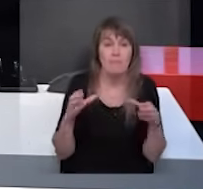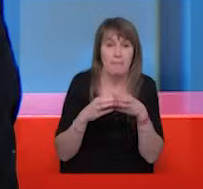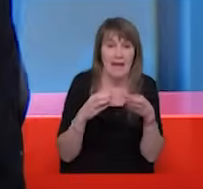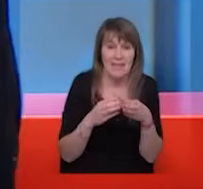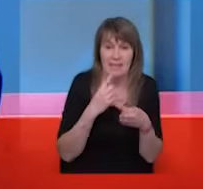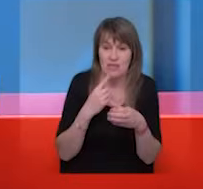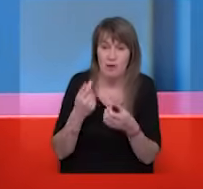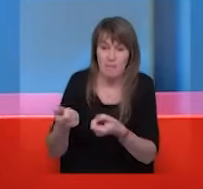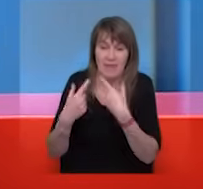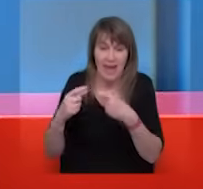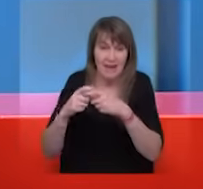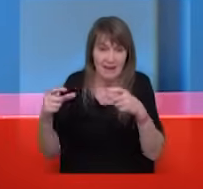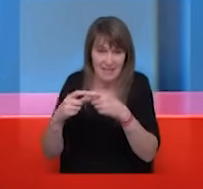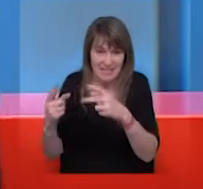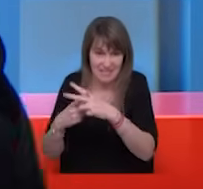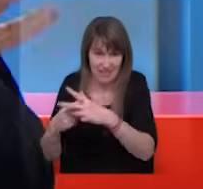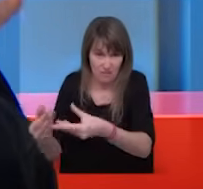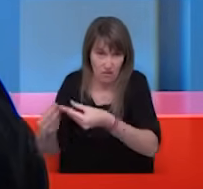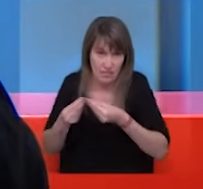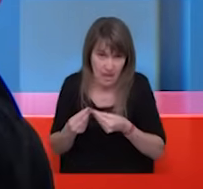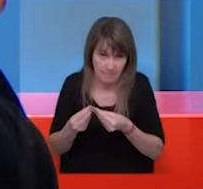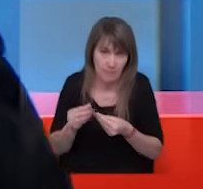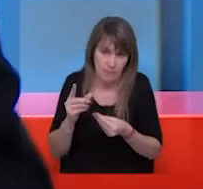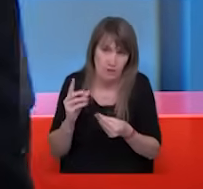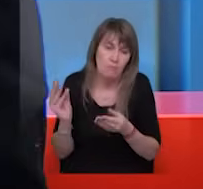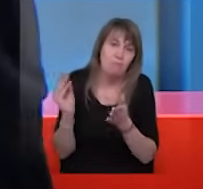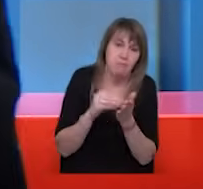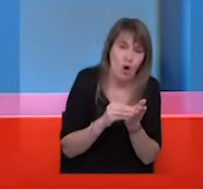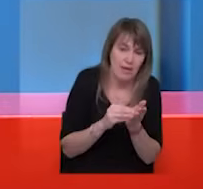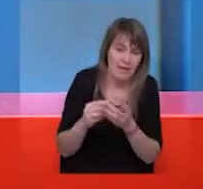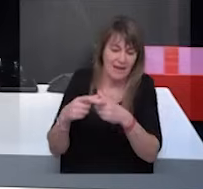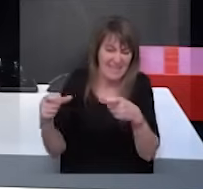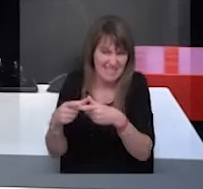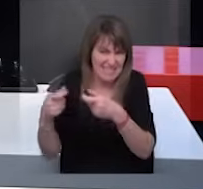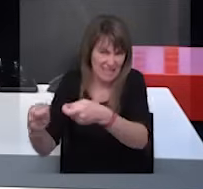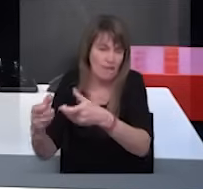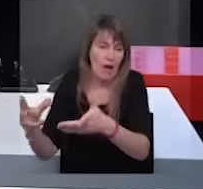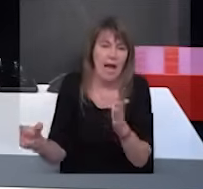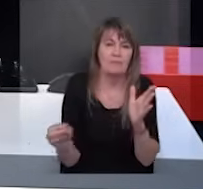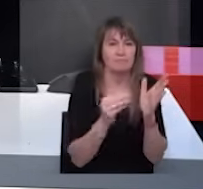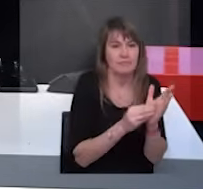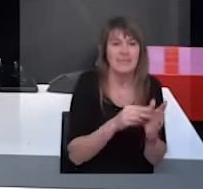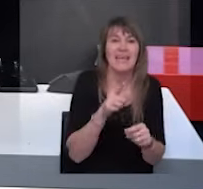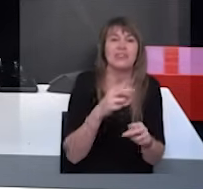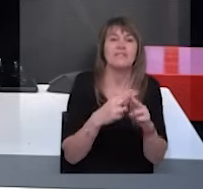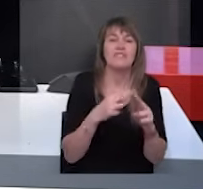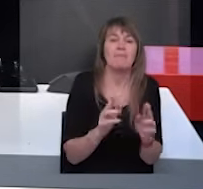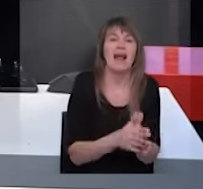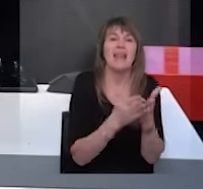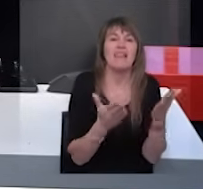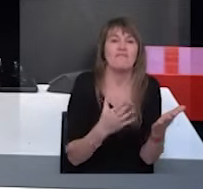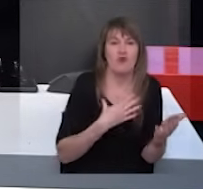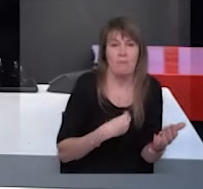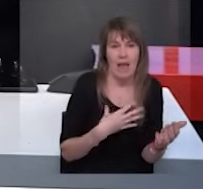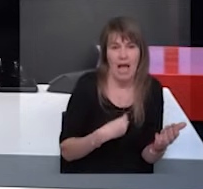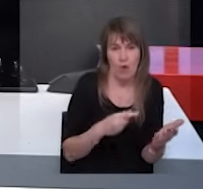si el partido emite el el recibo esa donación la ponen en la declaración jurada forman parte del libro blanco claro es